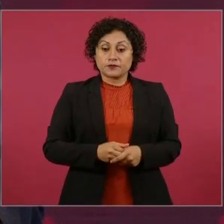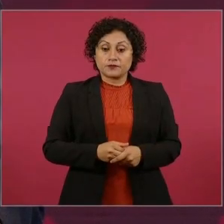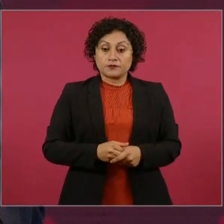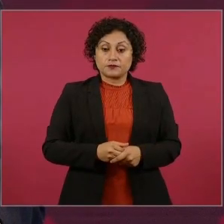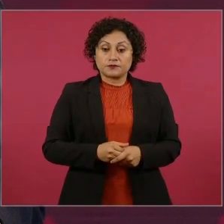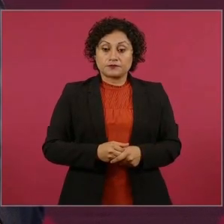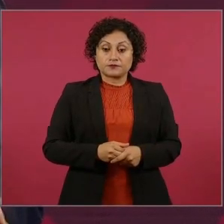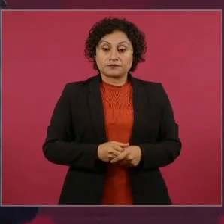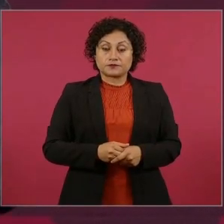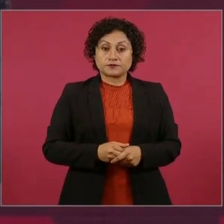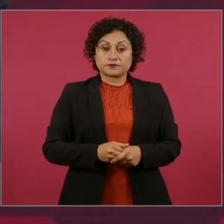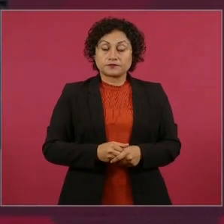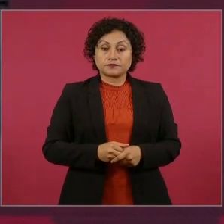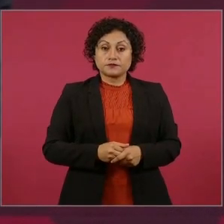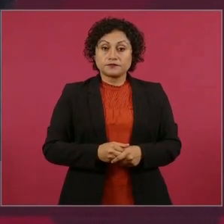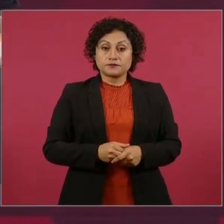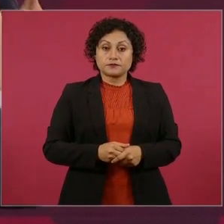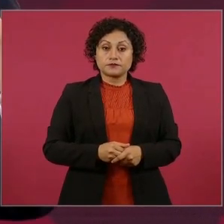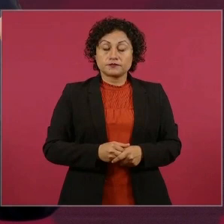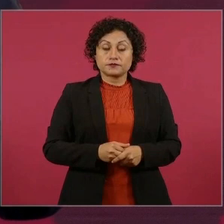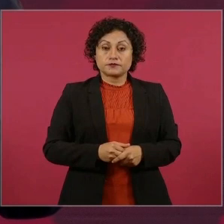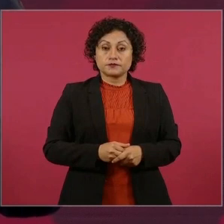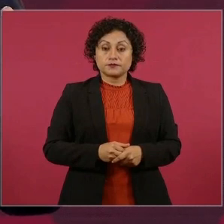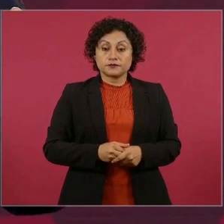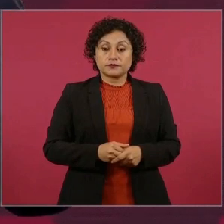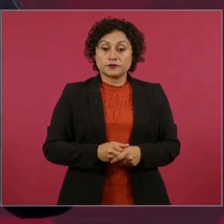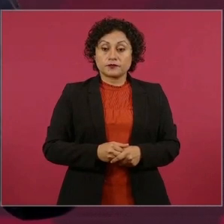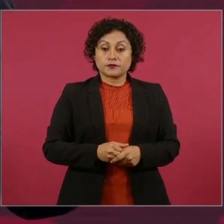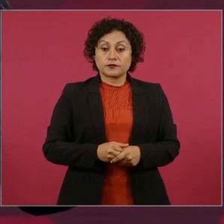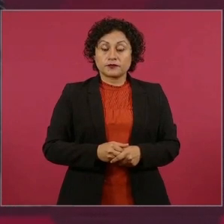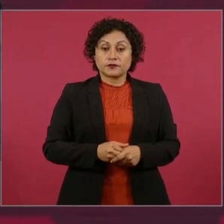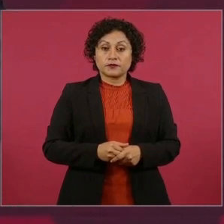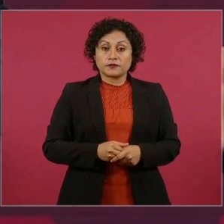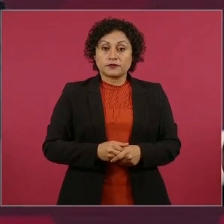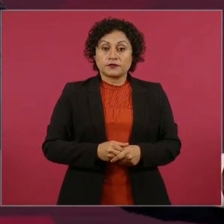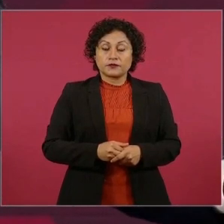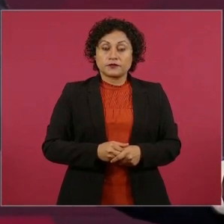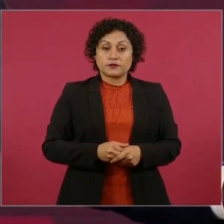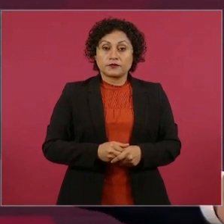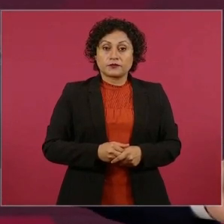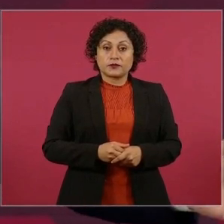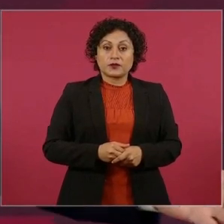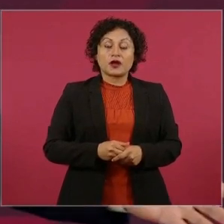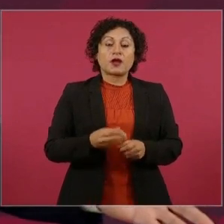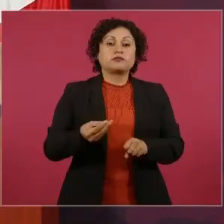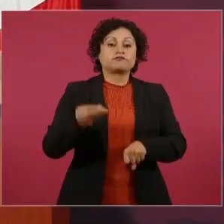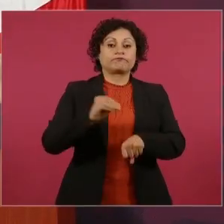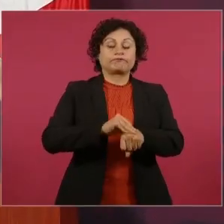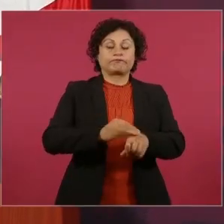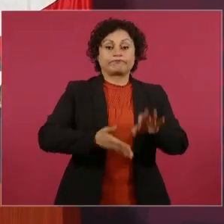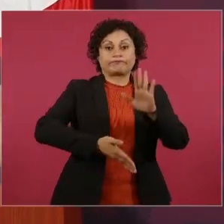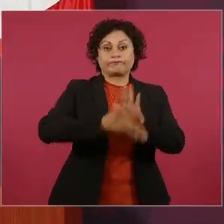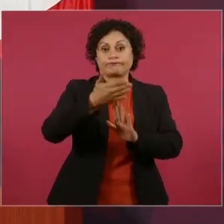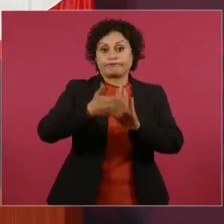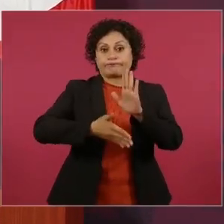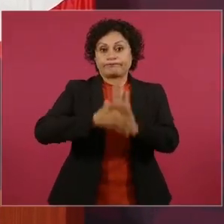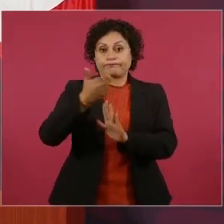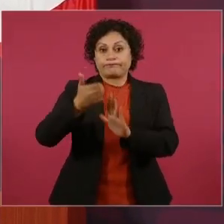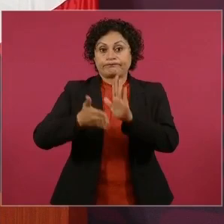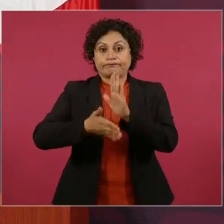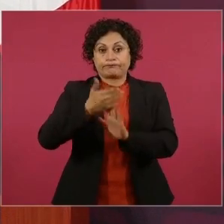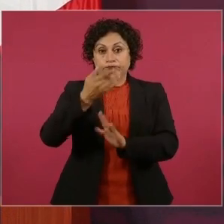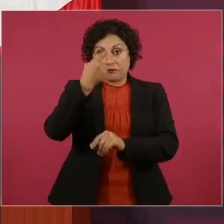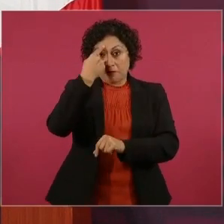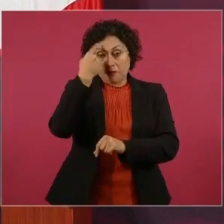eh una instalación militar que va a servir